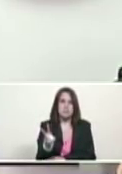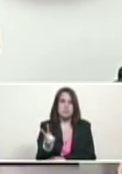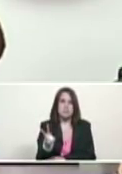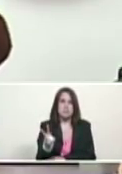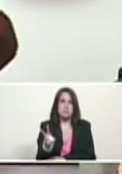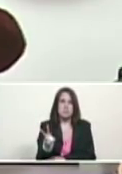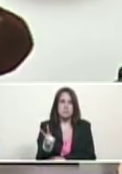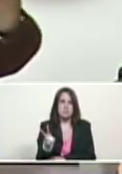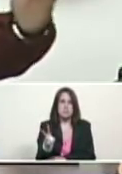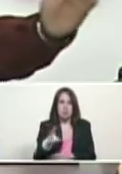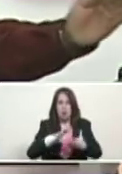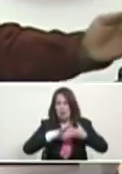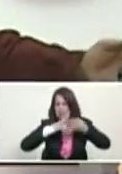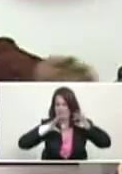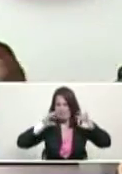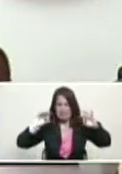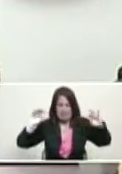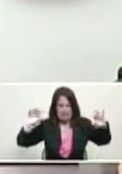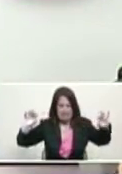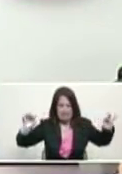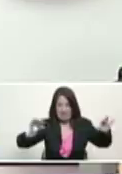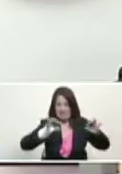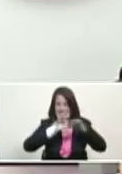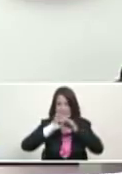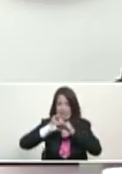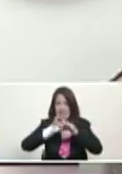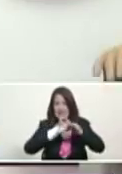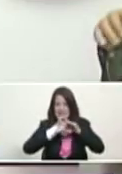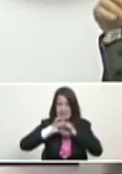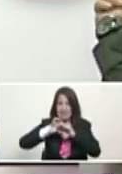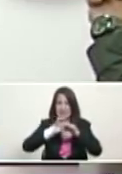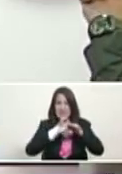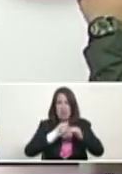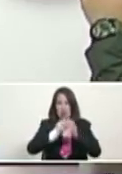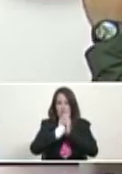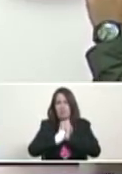En una gran cadena de oración permanente.